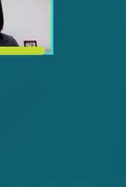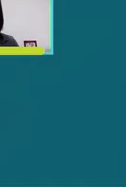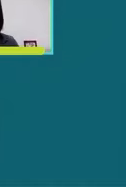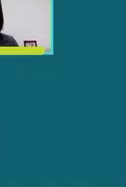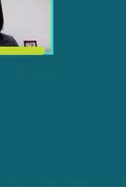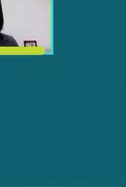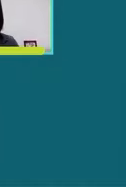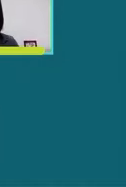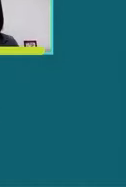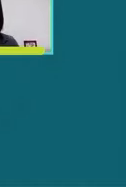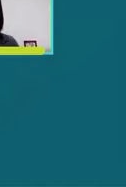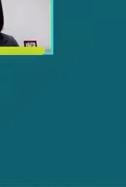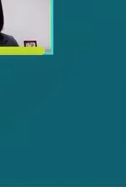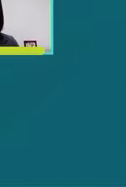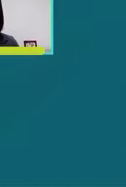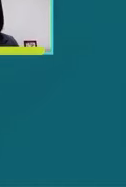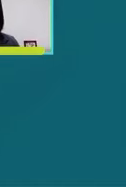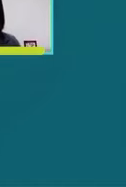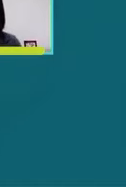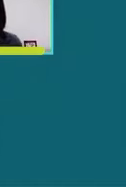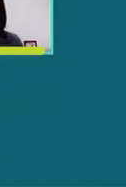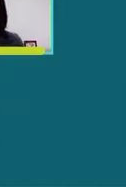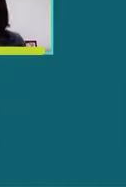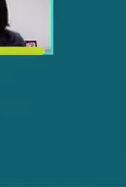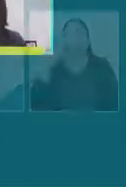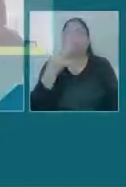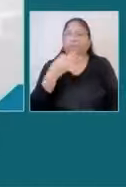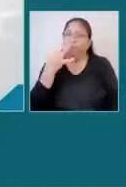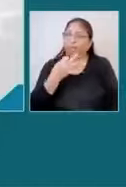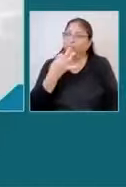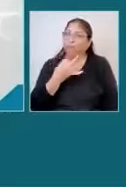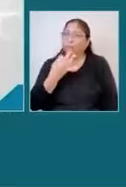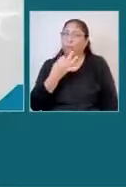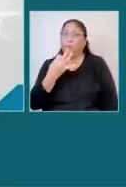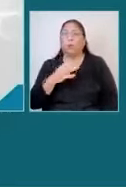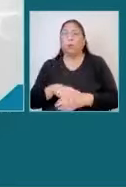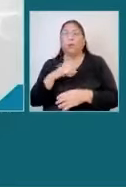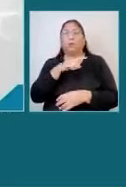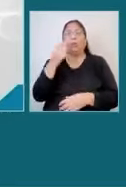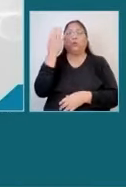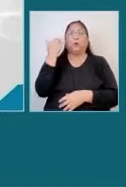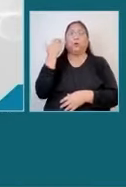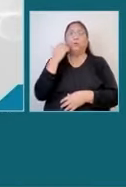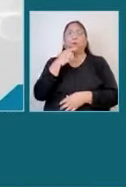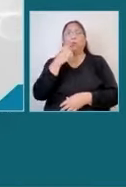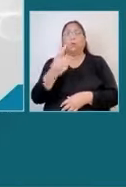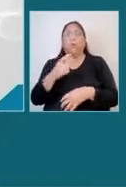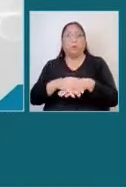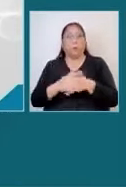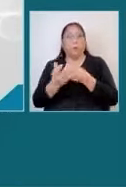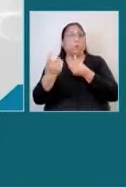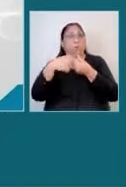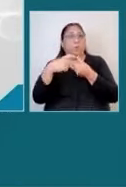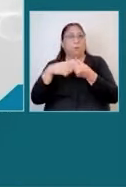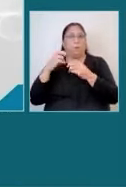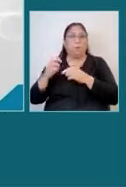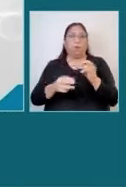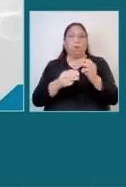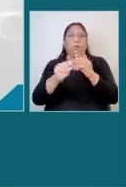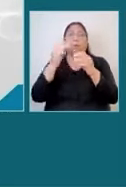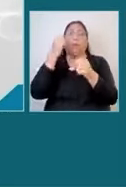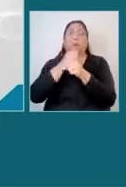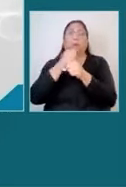Sí, gracias, Jenny. Efectivamente, tal como se comentó, esto es parte de una estrategia, ¿no?, que se viene